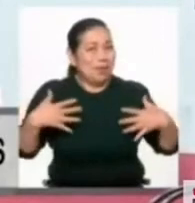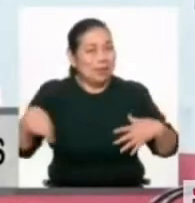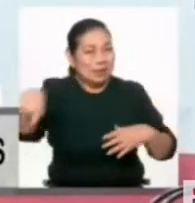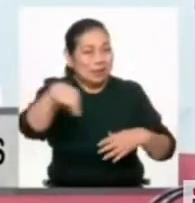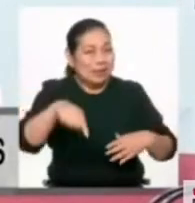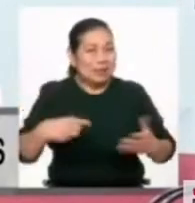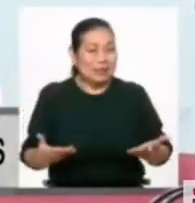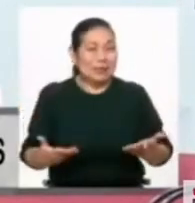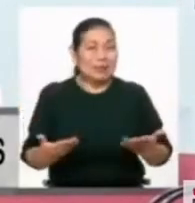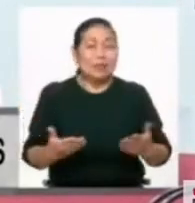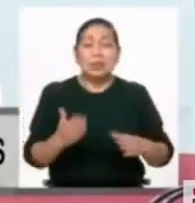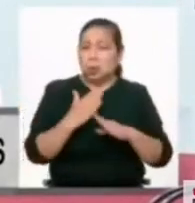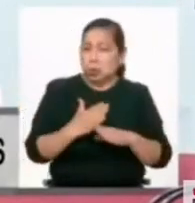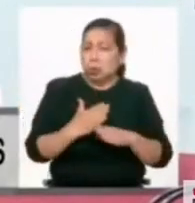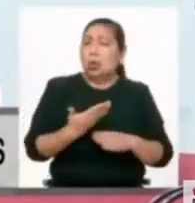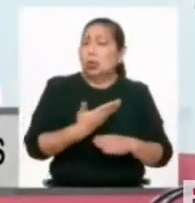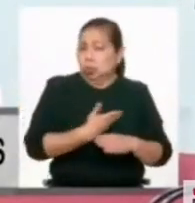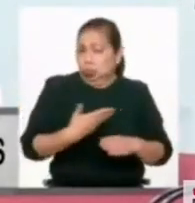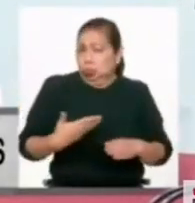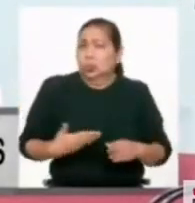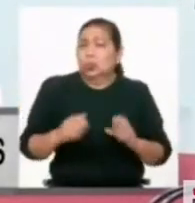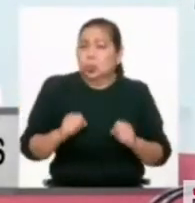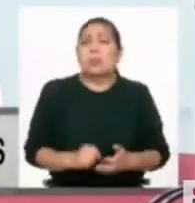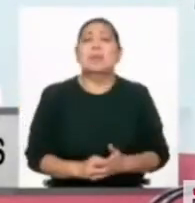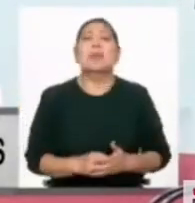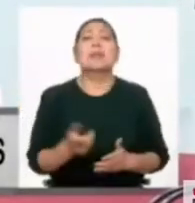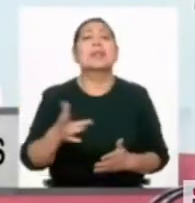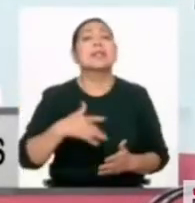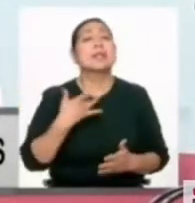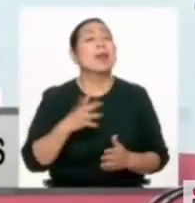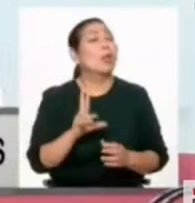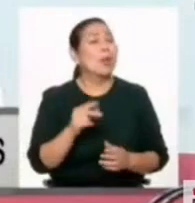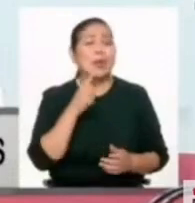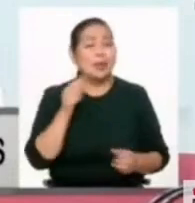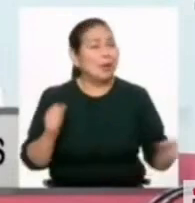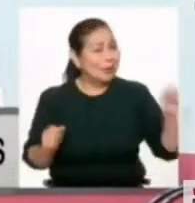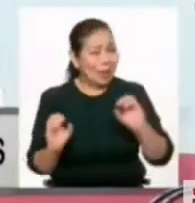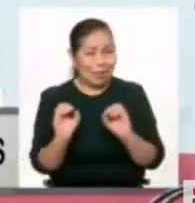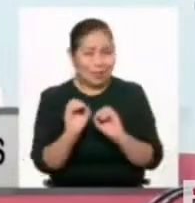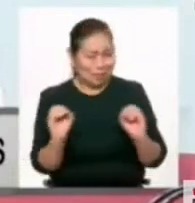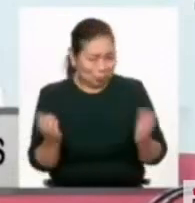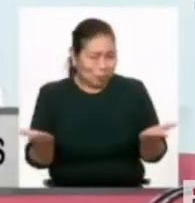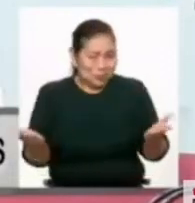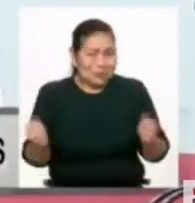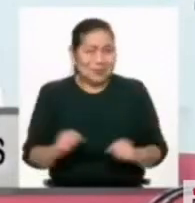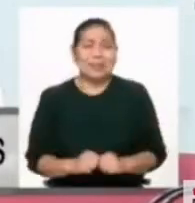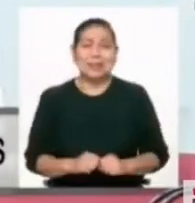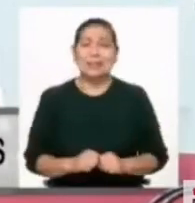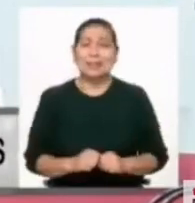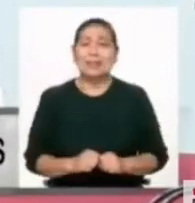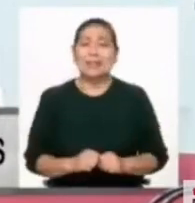región. Y entonces defendía el presidente en ese sentido de que no es comunista. Y así fue,